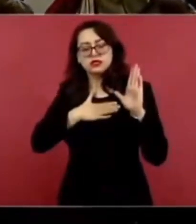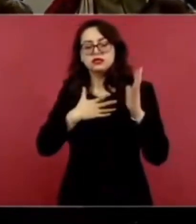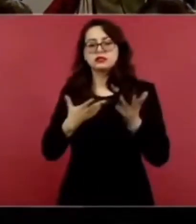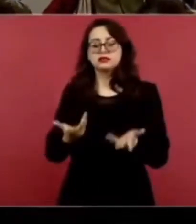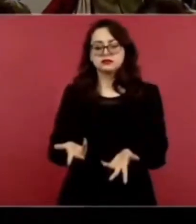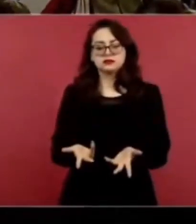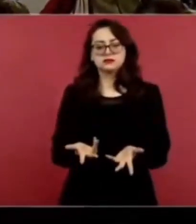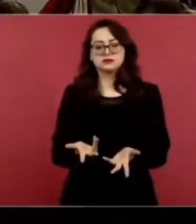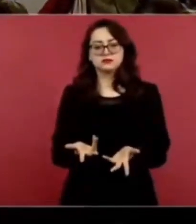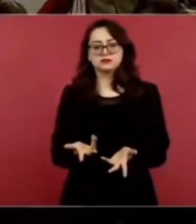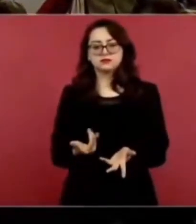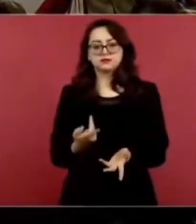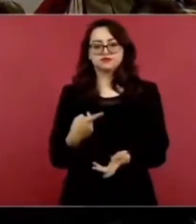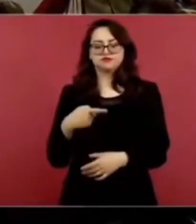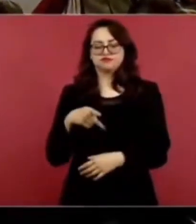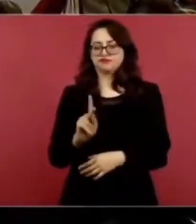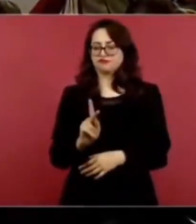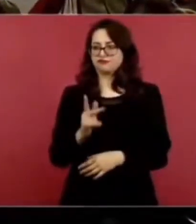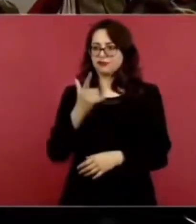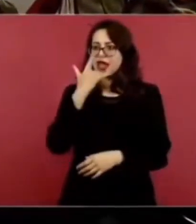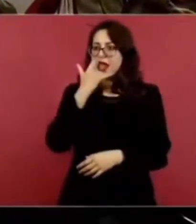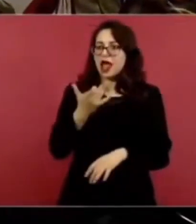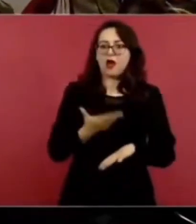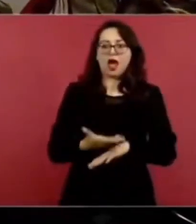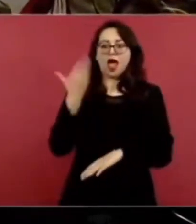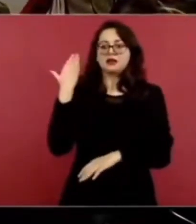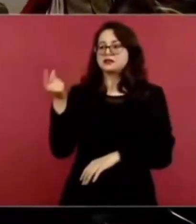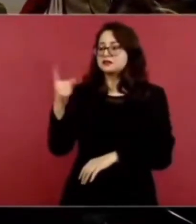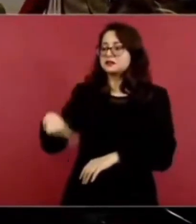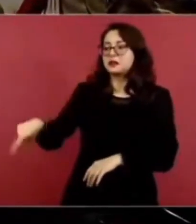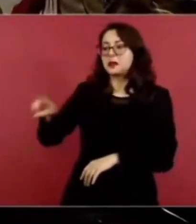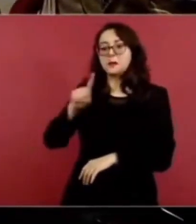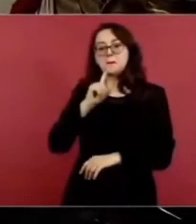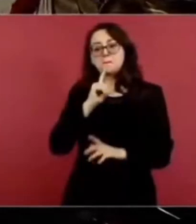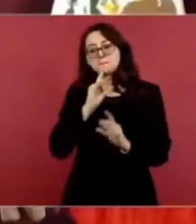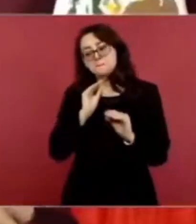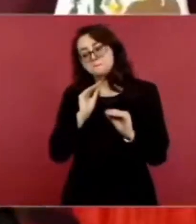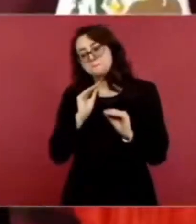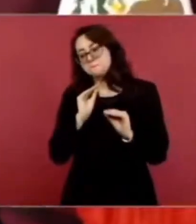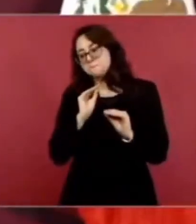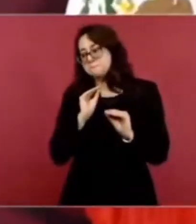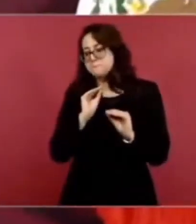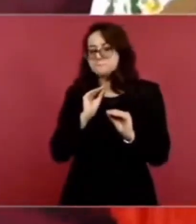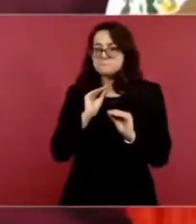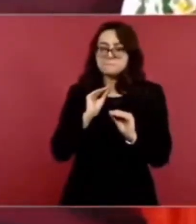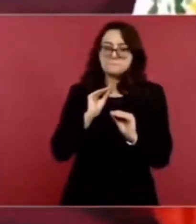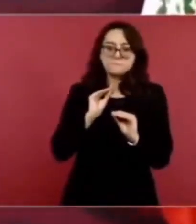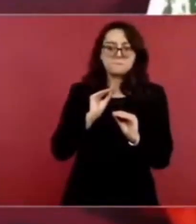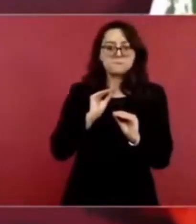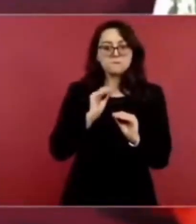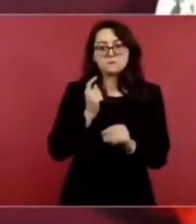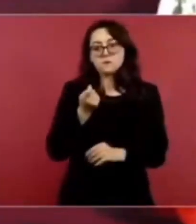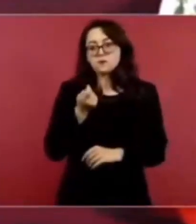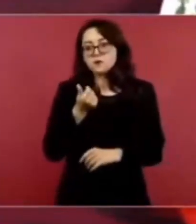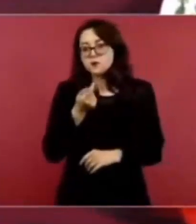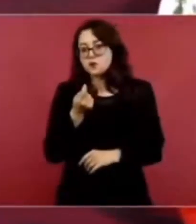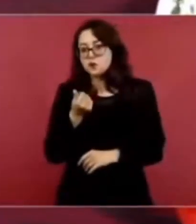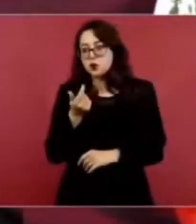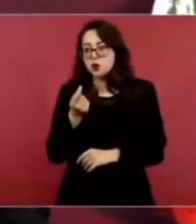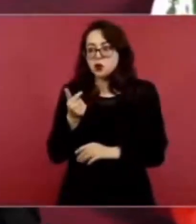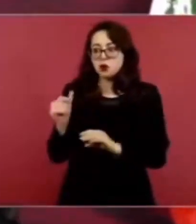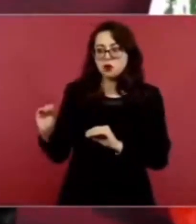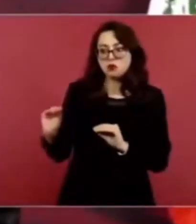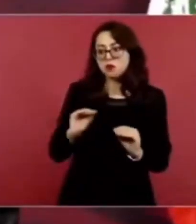Pero les digo, me llama mucho la atención de que tomé posición y el PAN se para.